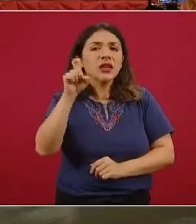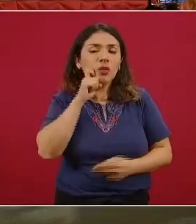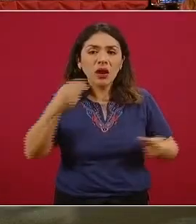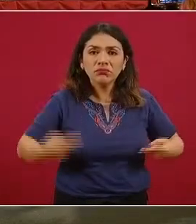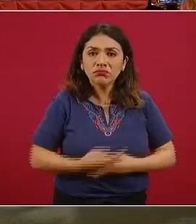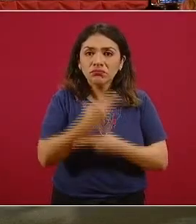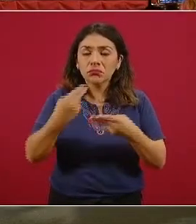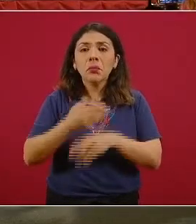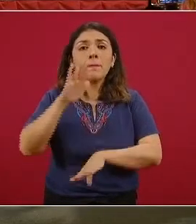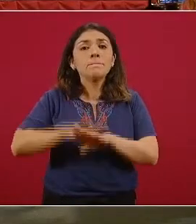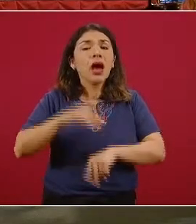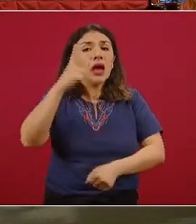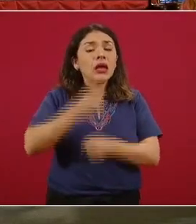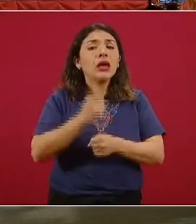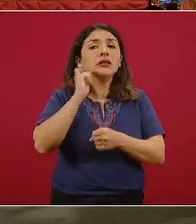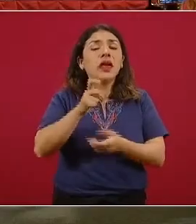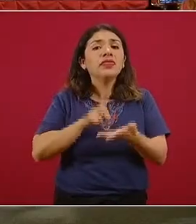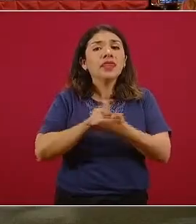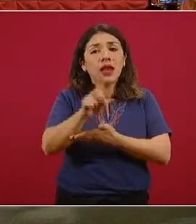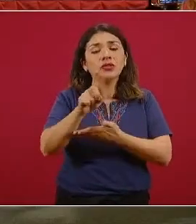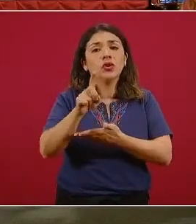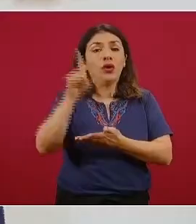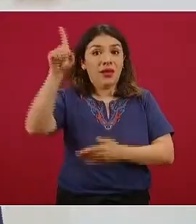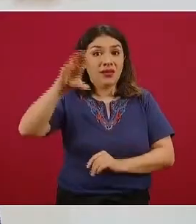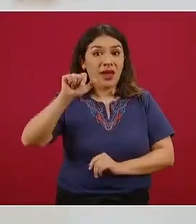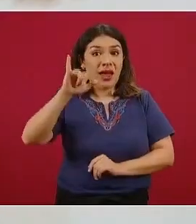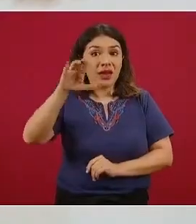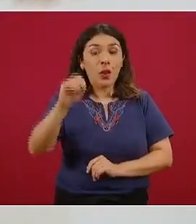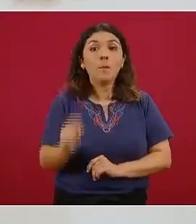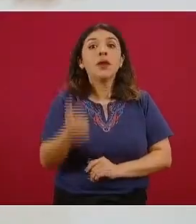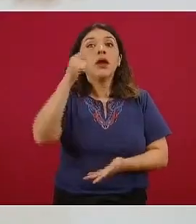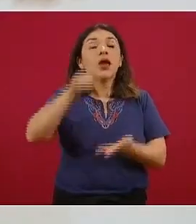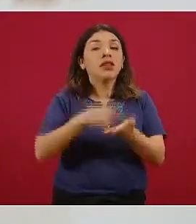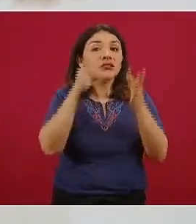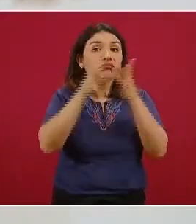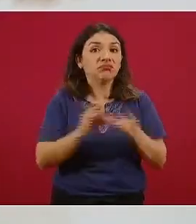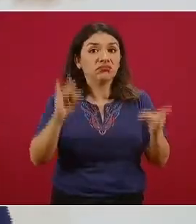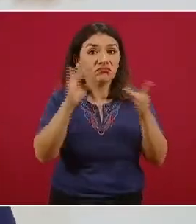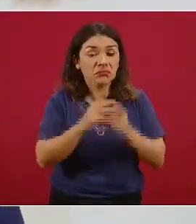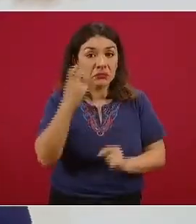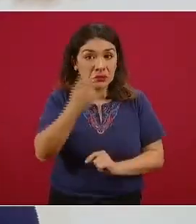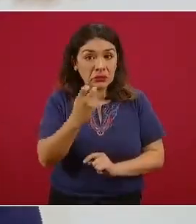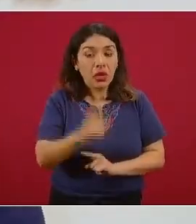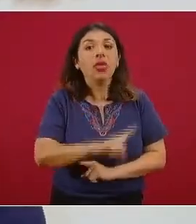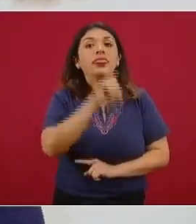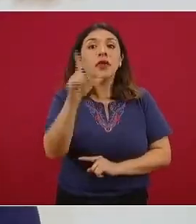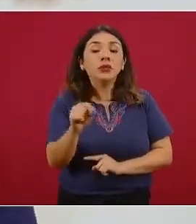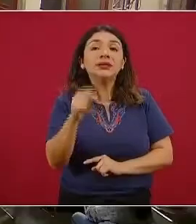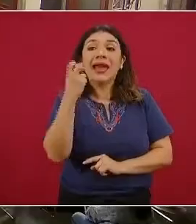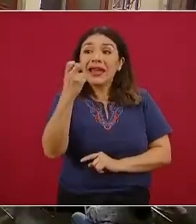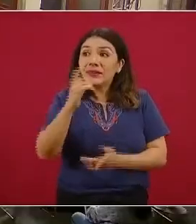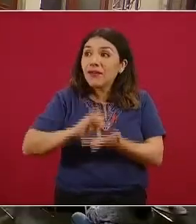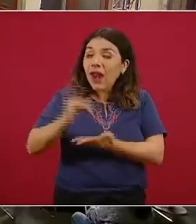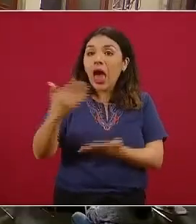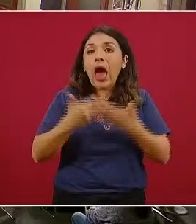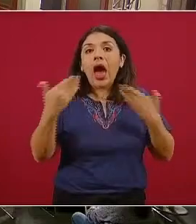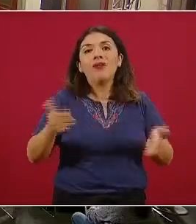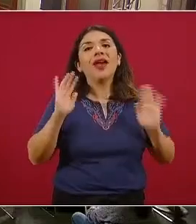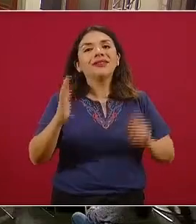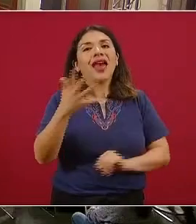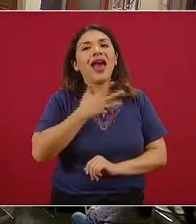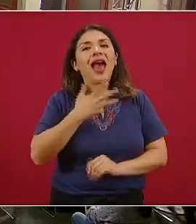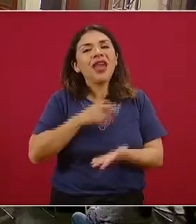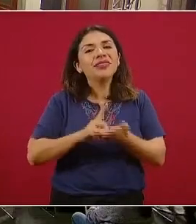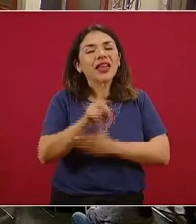todo los derechos reproductivos, les decía, desde el Cairo, fue la primera vez que se habló, y después, gracias a eso, hoy tenemos ya